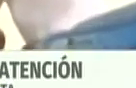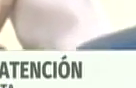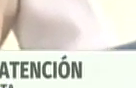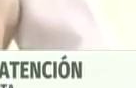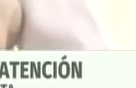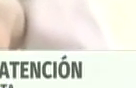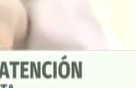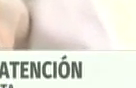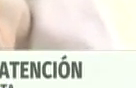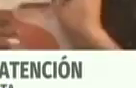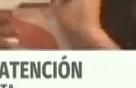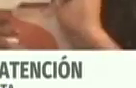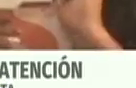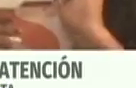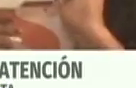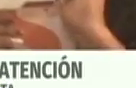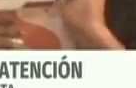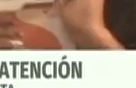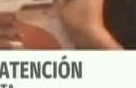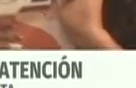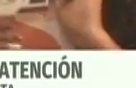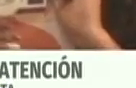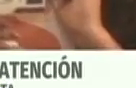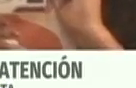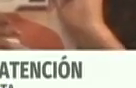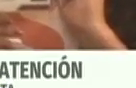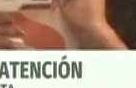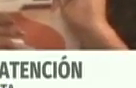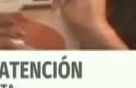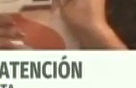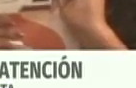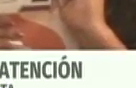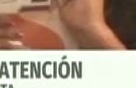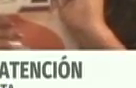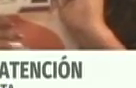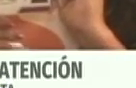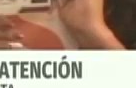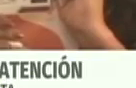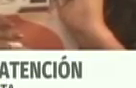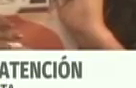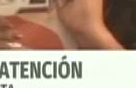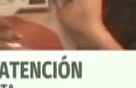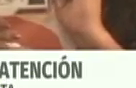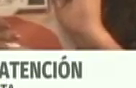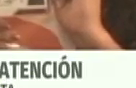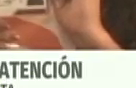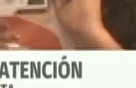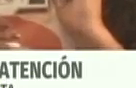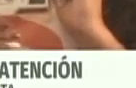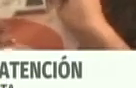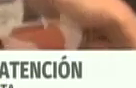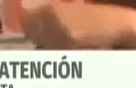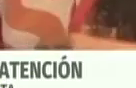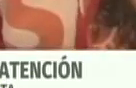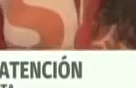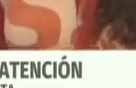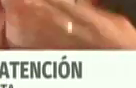gran equipo de Somos Venezuela, del carné de la patria, estamos avanzando y venciendo.